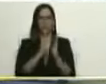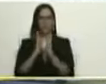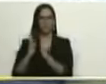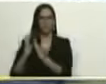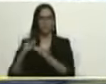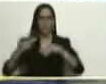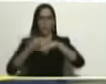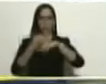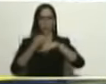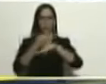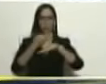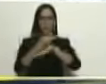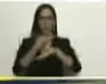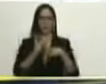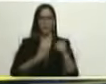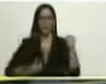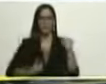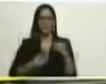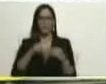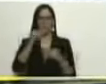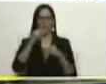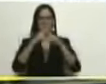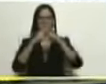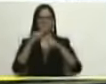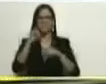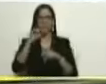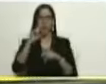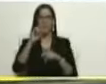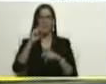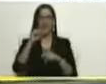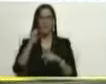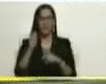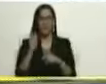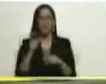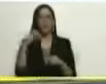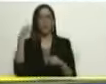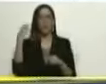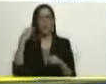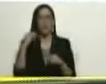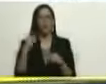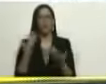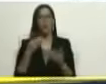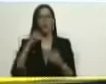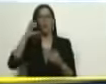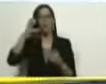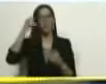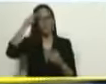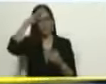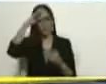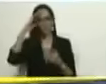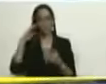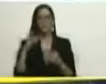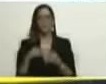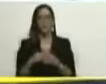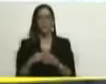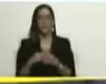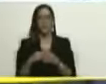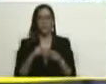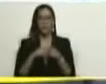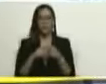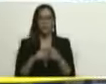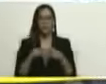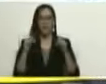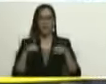con la presidenta Xiomara Castro y Colombia con el presidente Gustavo Petro. Así que completamos la troika, que